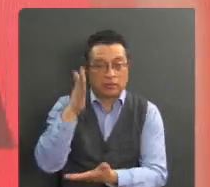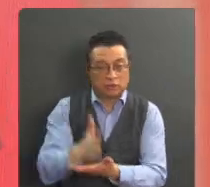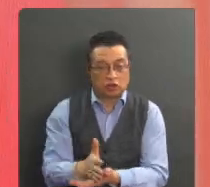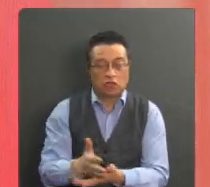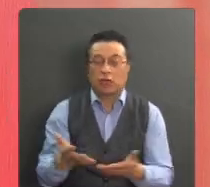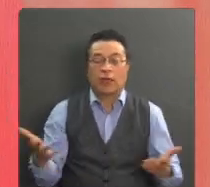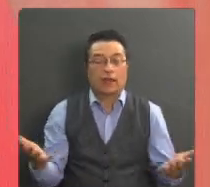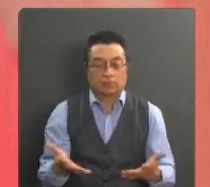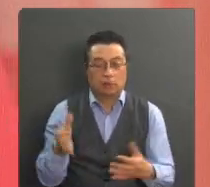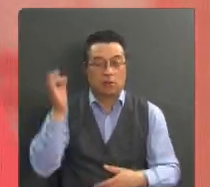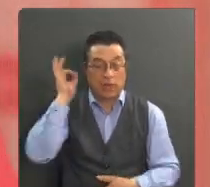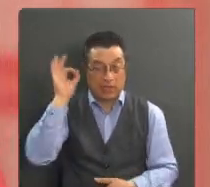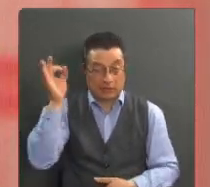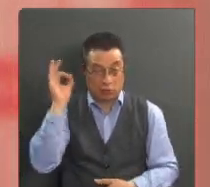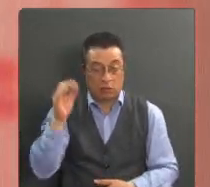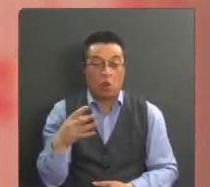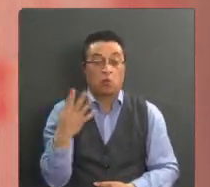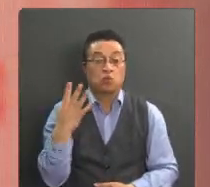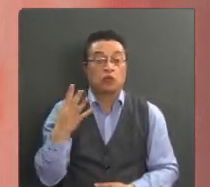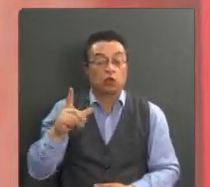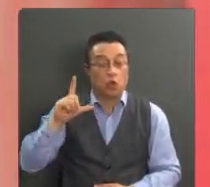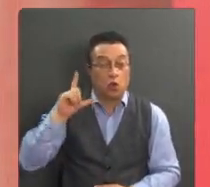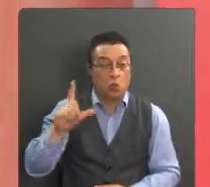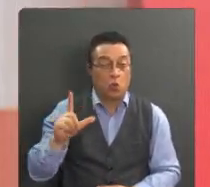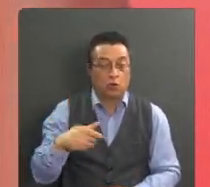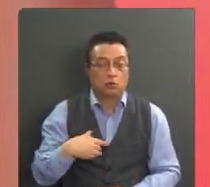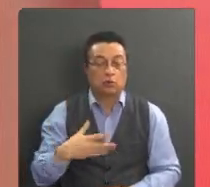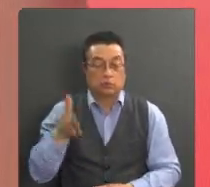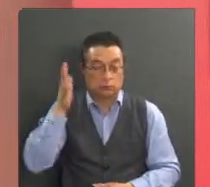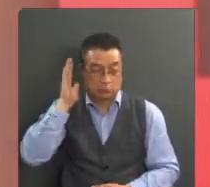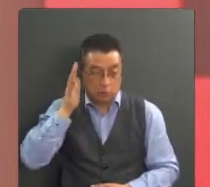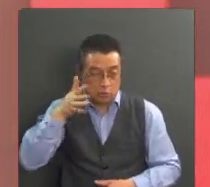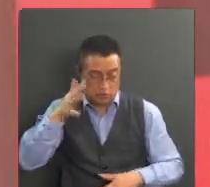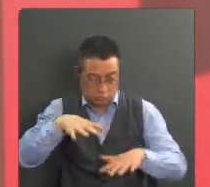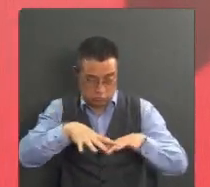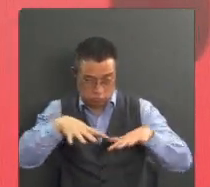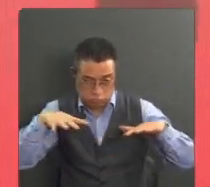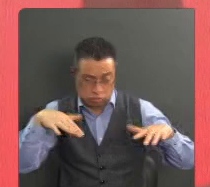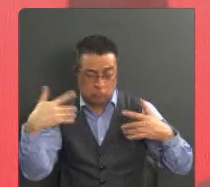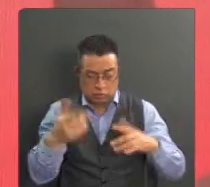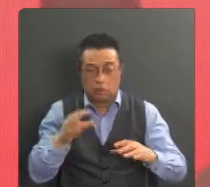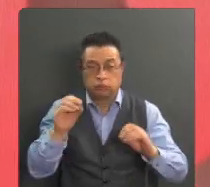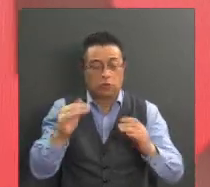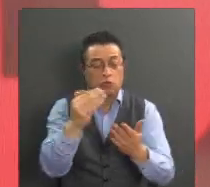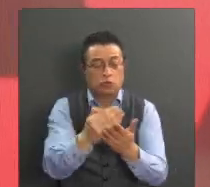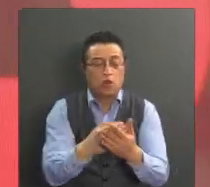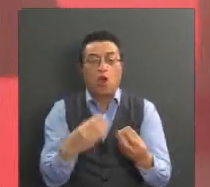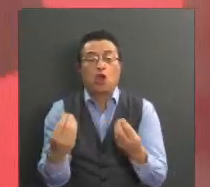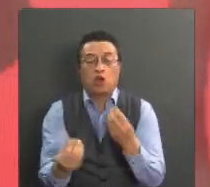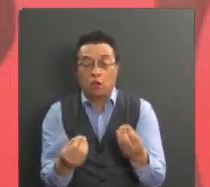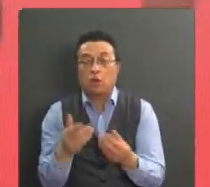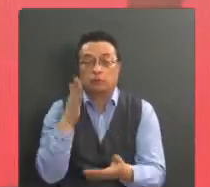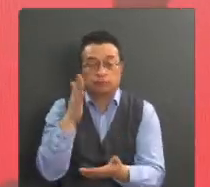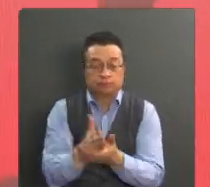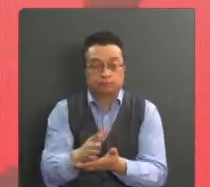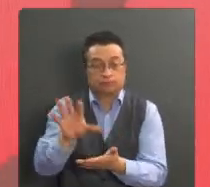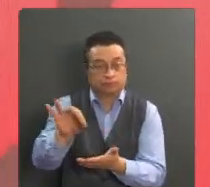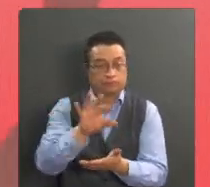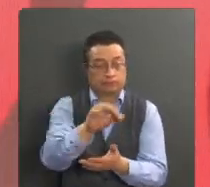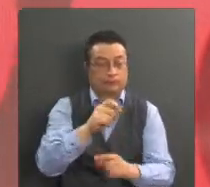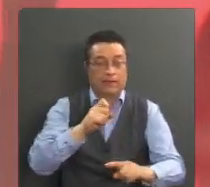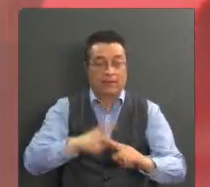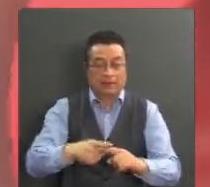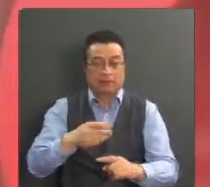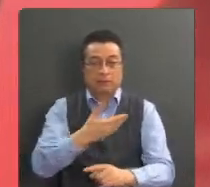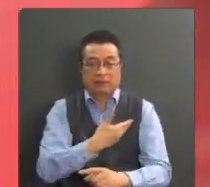esta reunión, el 4 de julio, esta ceremonia, explica un poco los formatos que se va a hacer, se determina que no se va a invitar a las exautoridades y